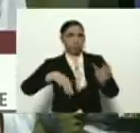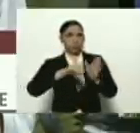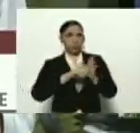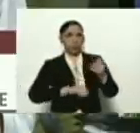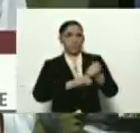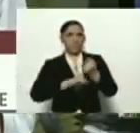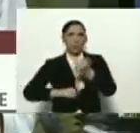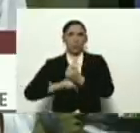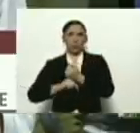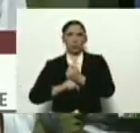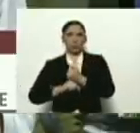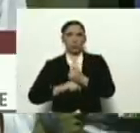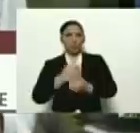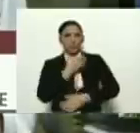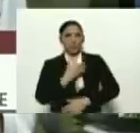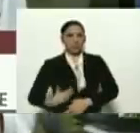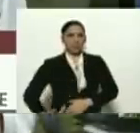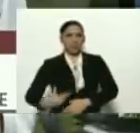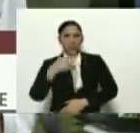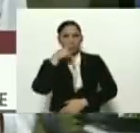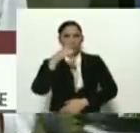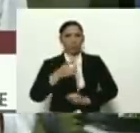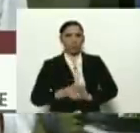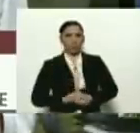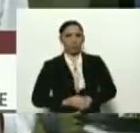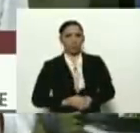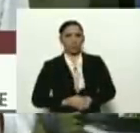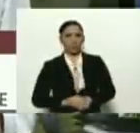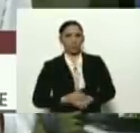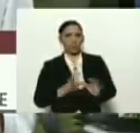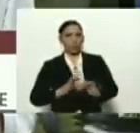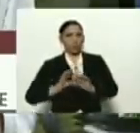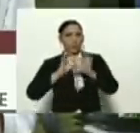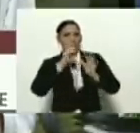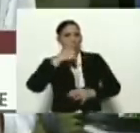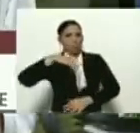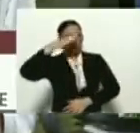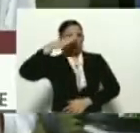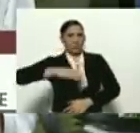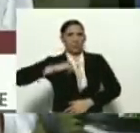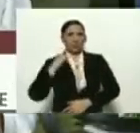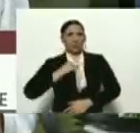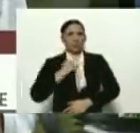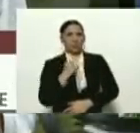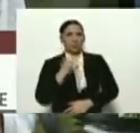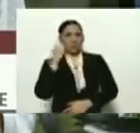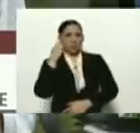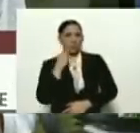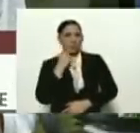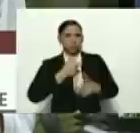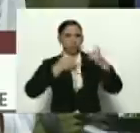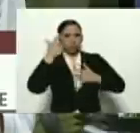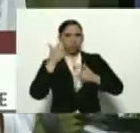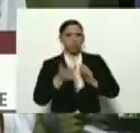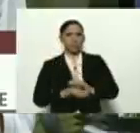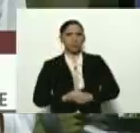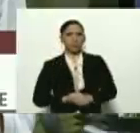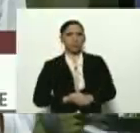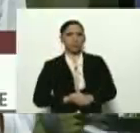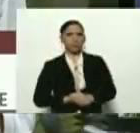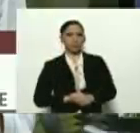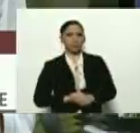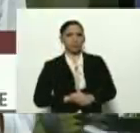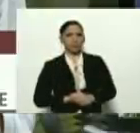respaldo al presidente Nicolás Maduro y a la Unión Cívico-Militar del Pueblo Bolivariano y Chavista. No